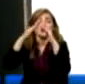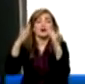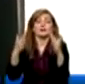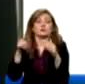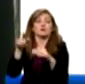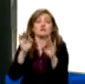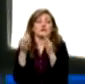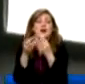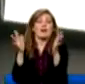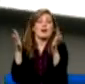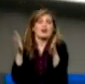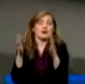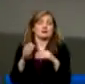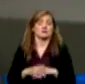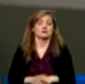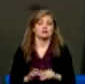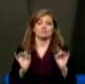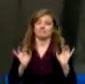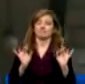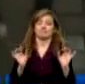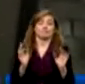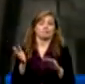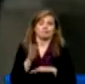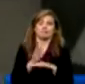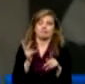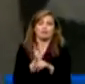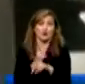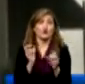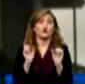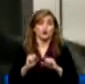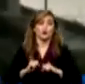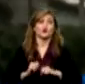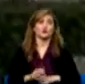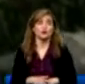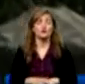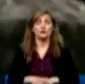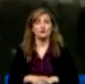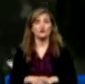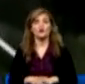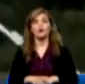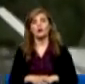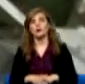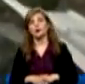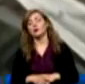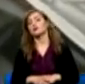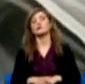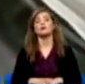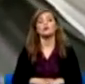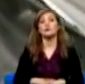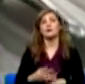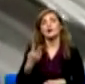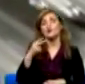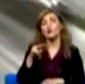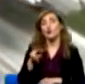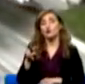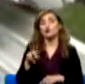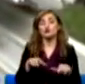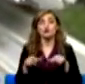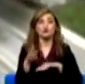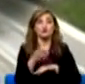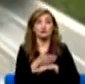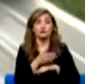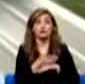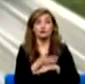Pudo haber sido fatal la caída de esa... Perfecto, muchísimas gracias. Veíamos en un recorrido que hicimos antes que